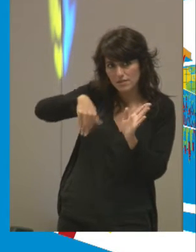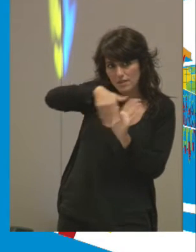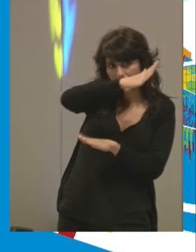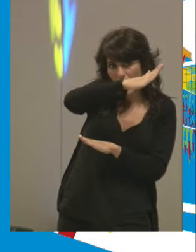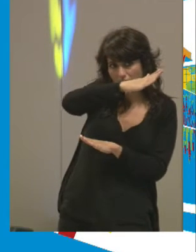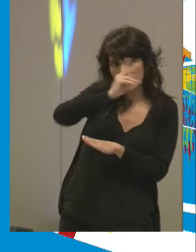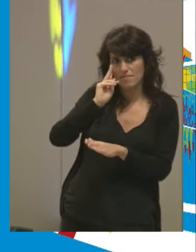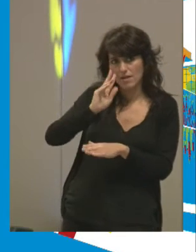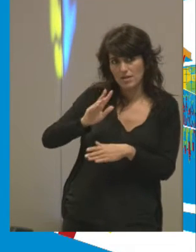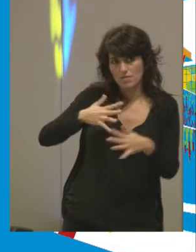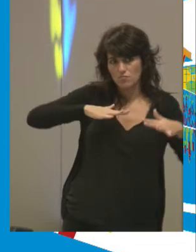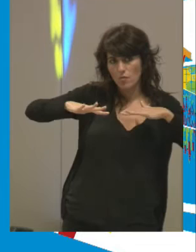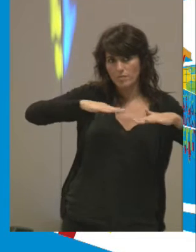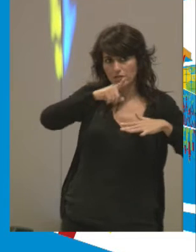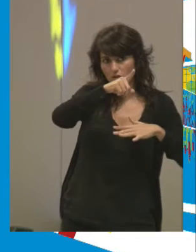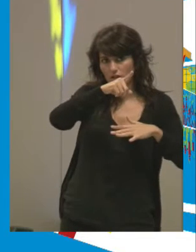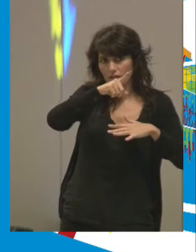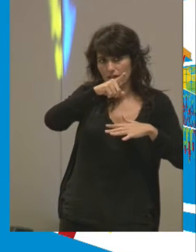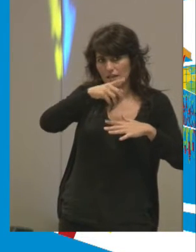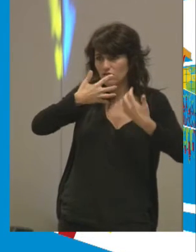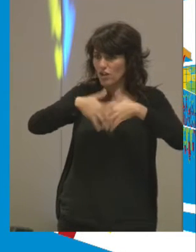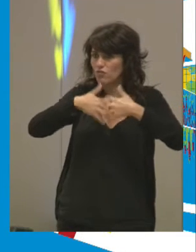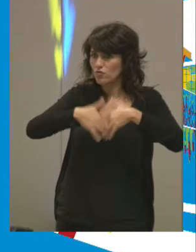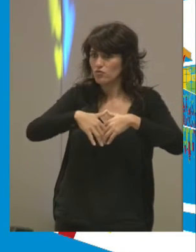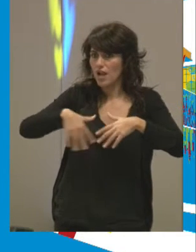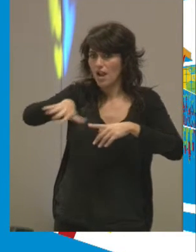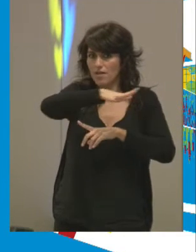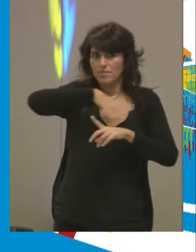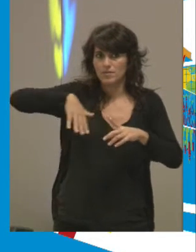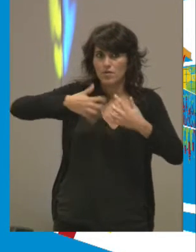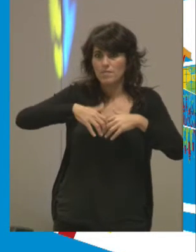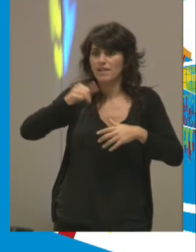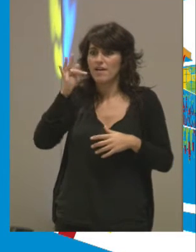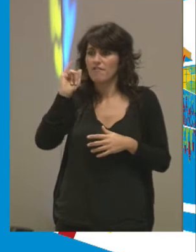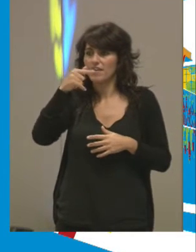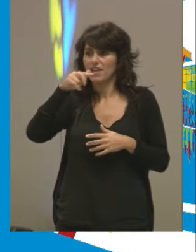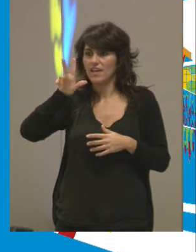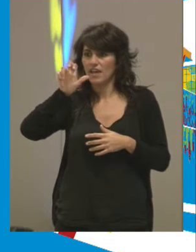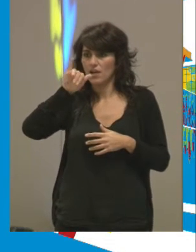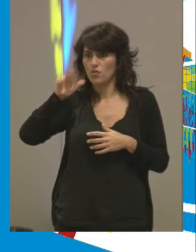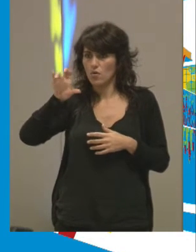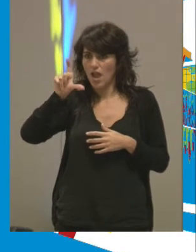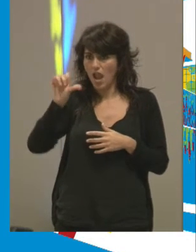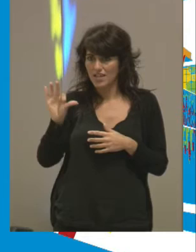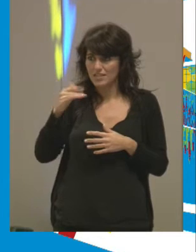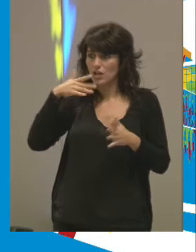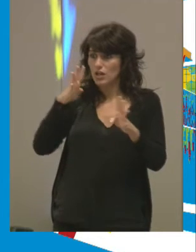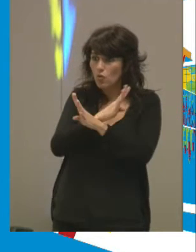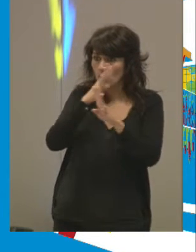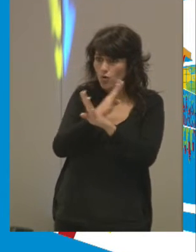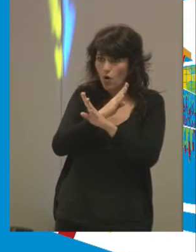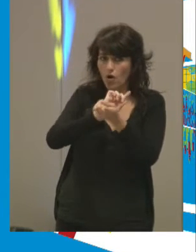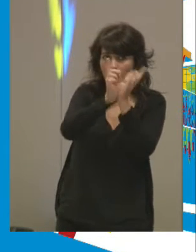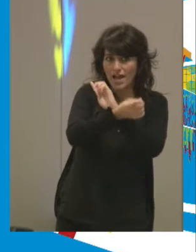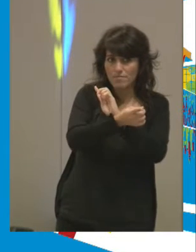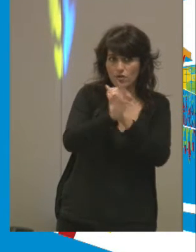masa de movimientos. Eso es la principal planta industrial que tenemos en el entorno de Zaragoza. Eso es la planta de Figueruelas. Cada vez que hay cambio de turno,